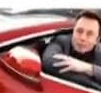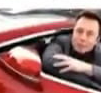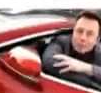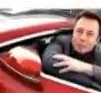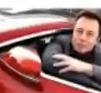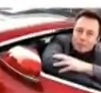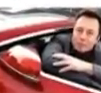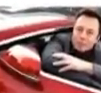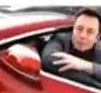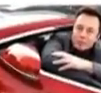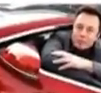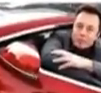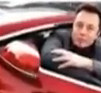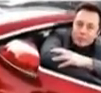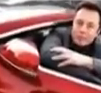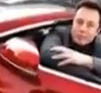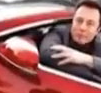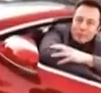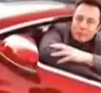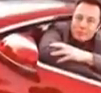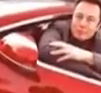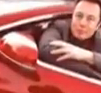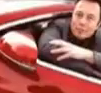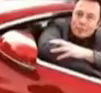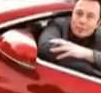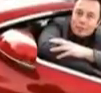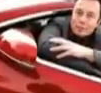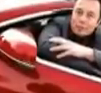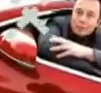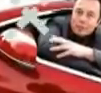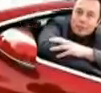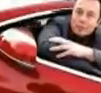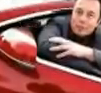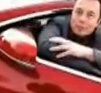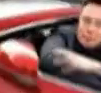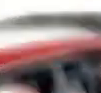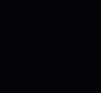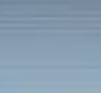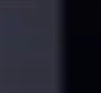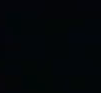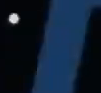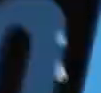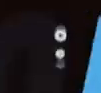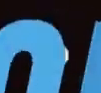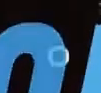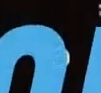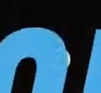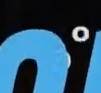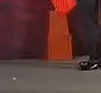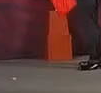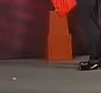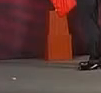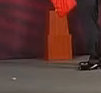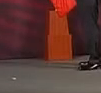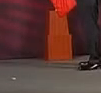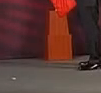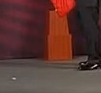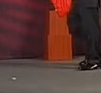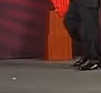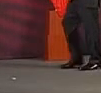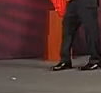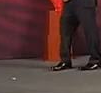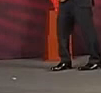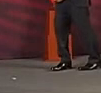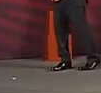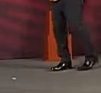Obrador y señalaron que fue un capricho o berrinche el ahuyentar la inversión de Tesla. Infodemia.